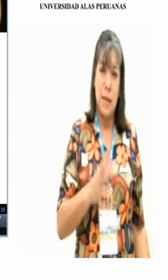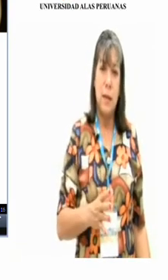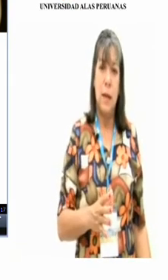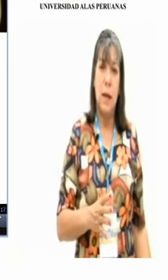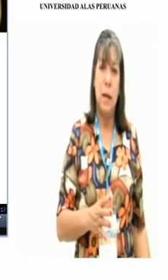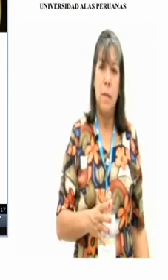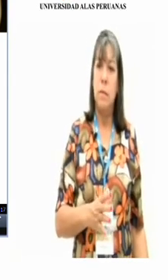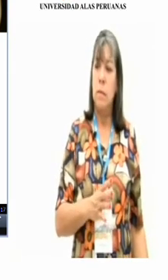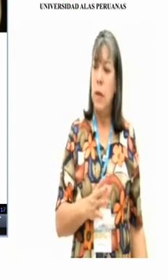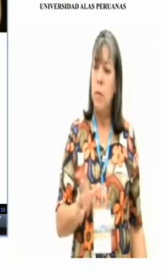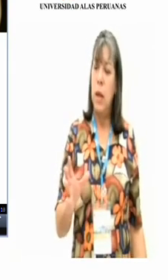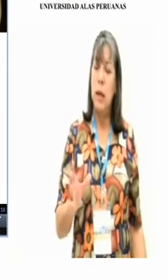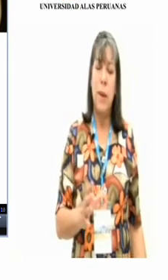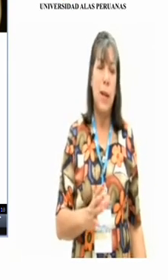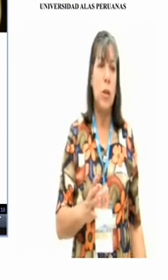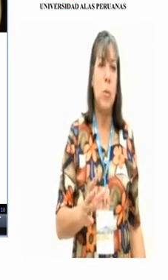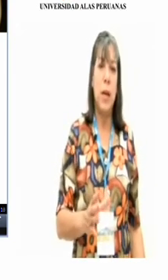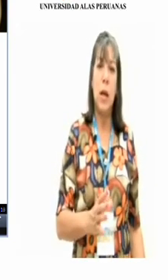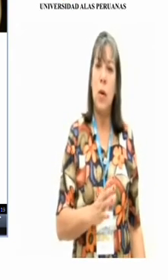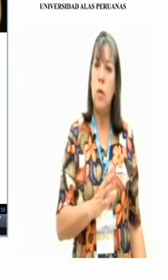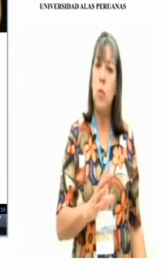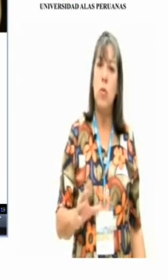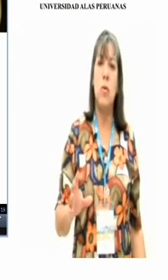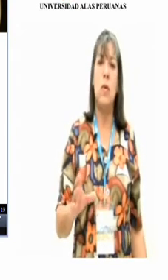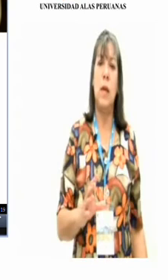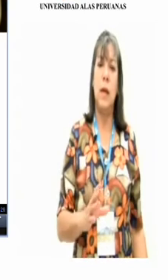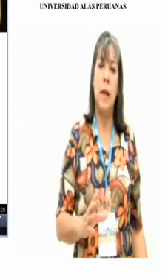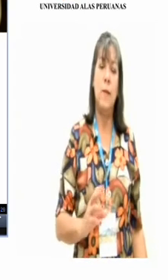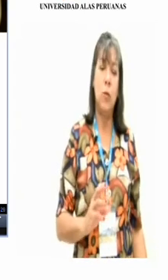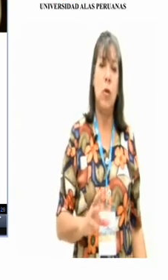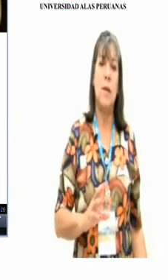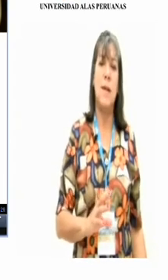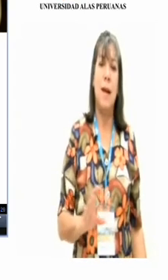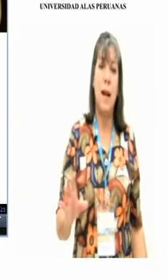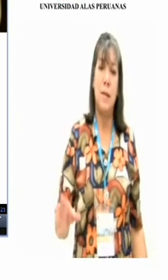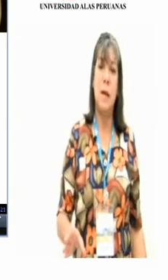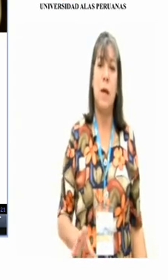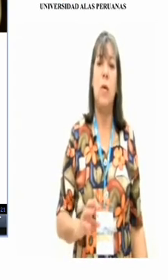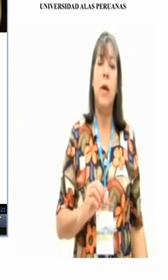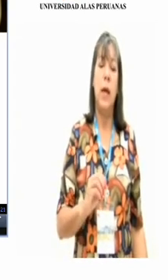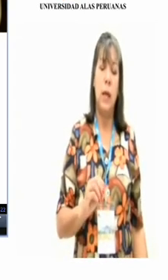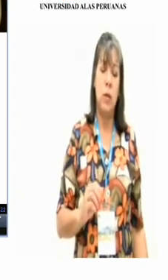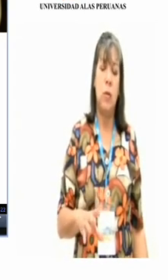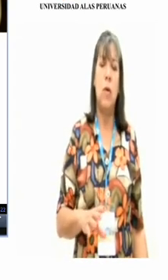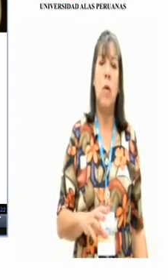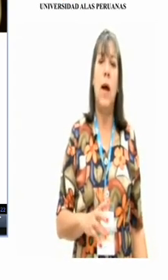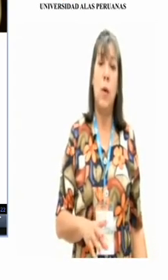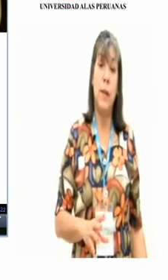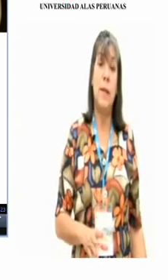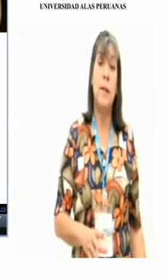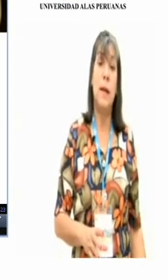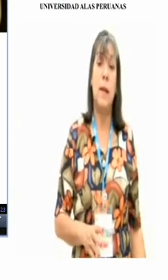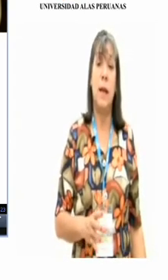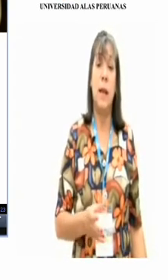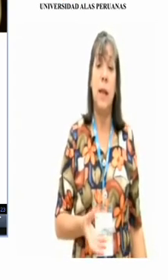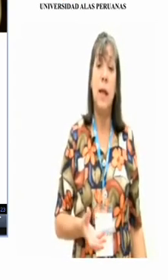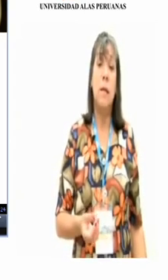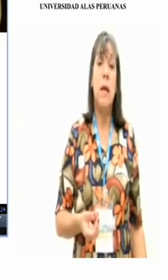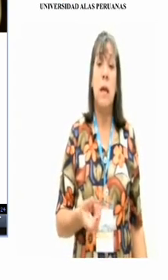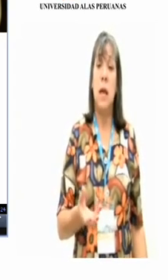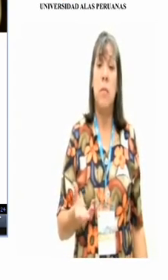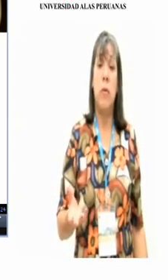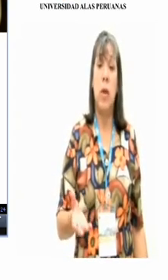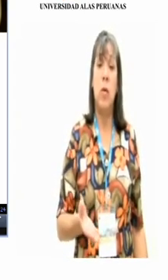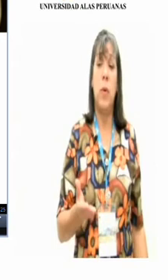ajustada a estándares. A nivel latinoamericano hay muchos estudios que se han realizado en torno a los estándares de